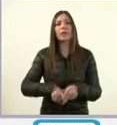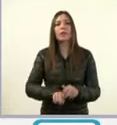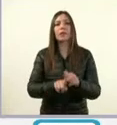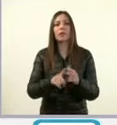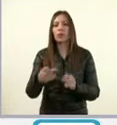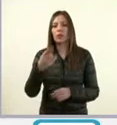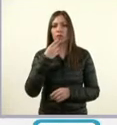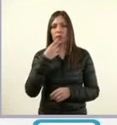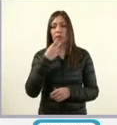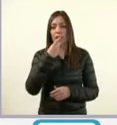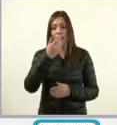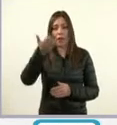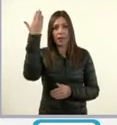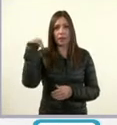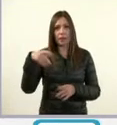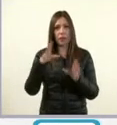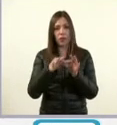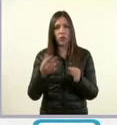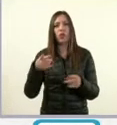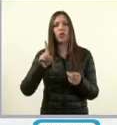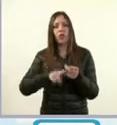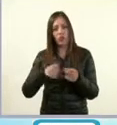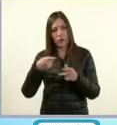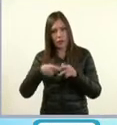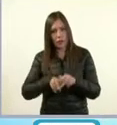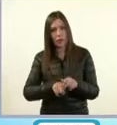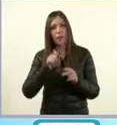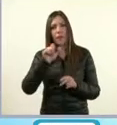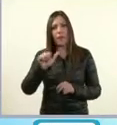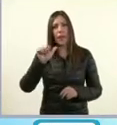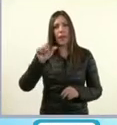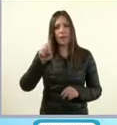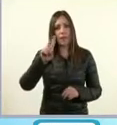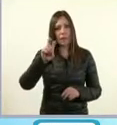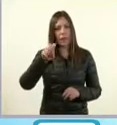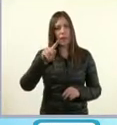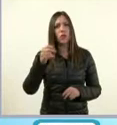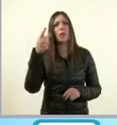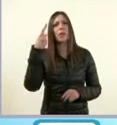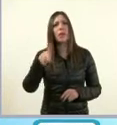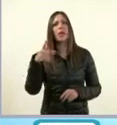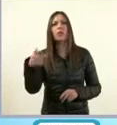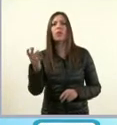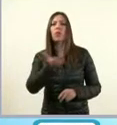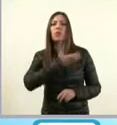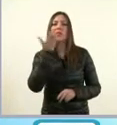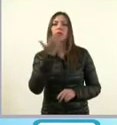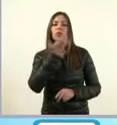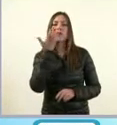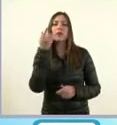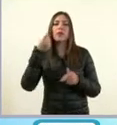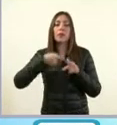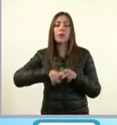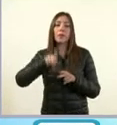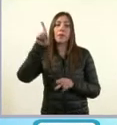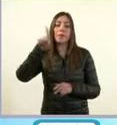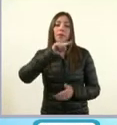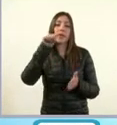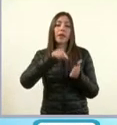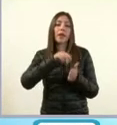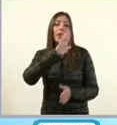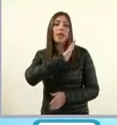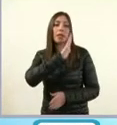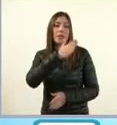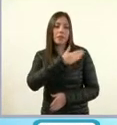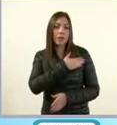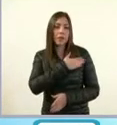a Se- usar? Porque nos platicabas ya de dónde nace el Adviento y de dónde nace la tradición del... Empieza en España y Francia, De la en